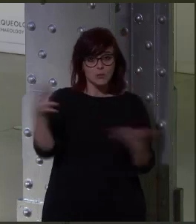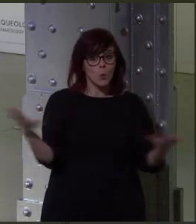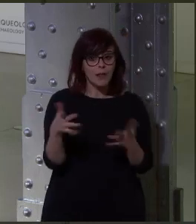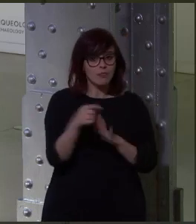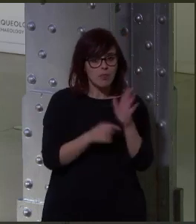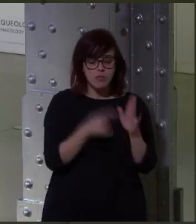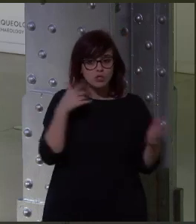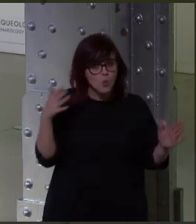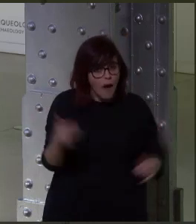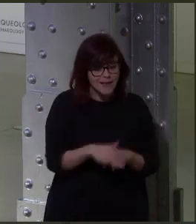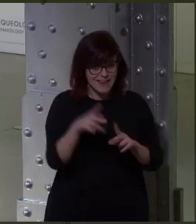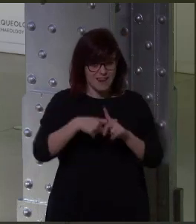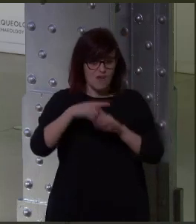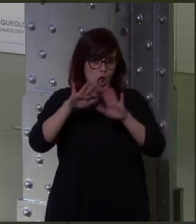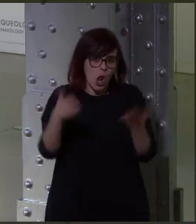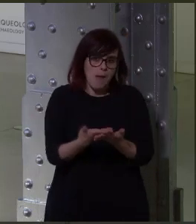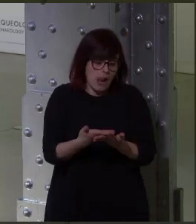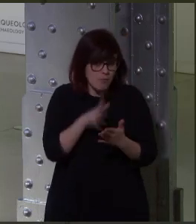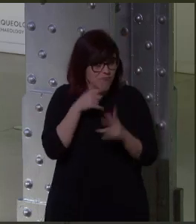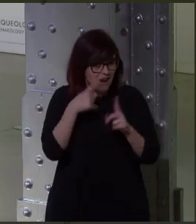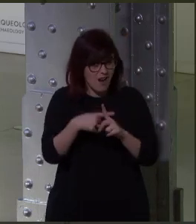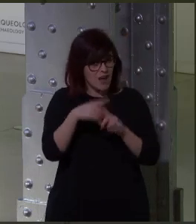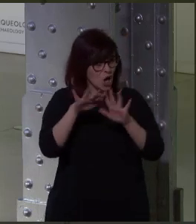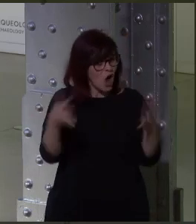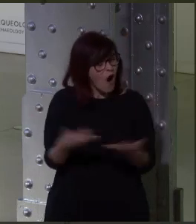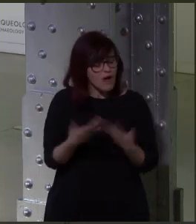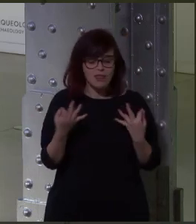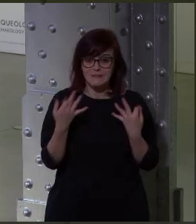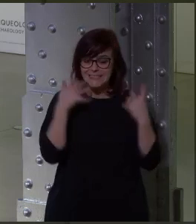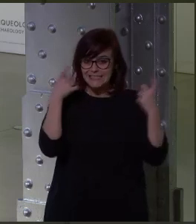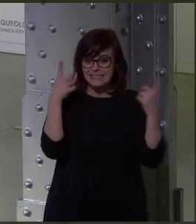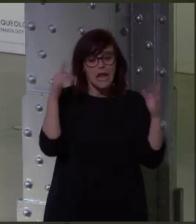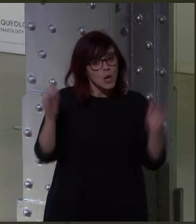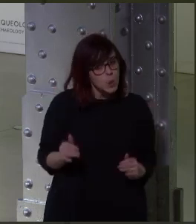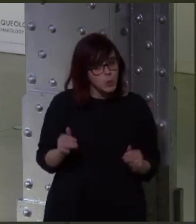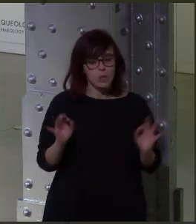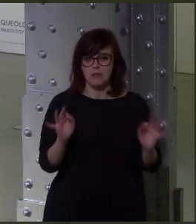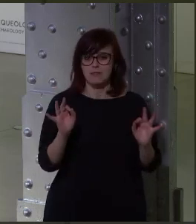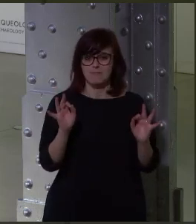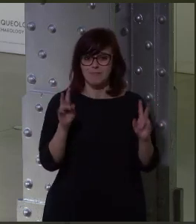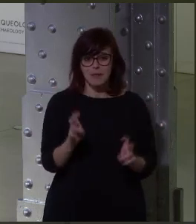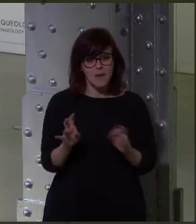acciones a nivel global, esto es una cuestión que es global, para reducir